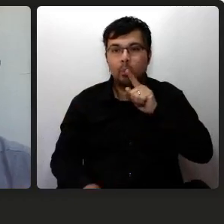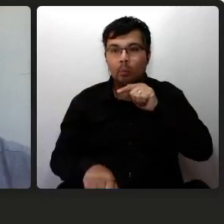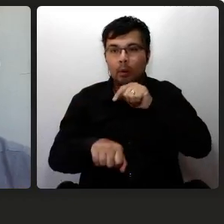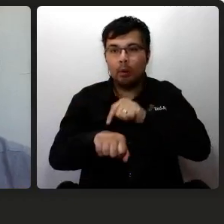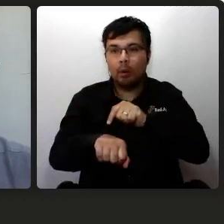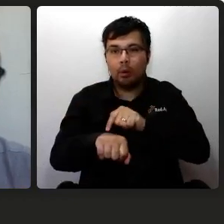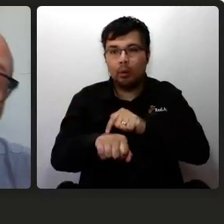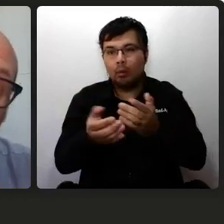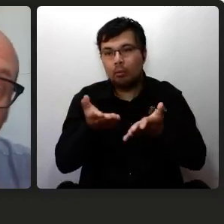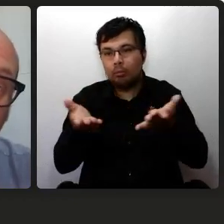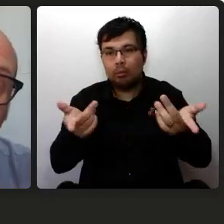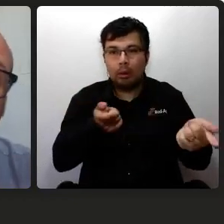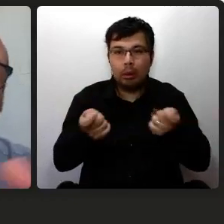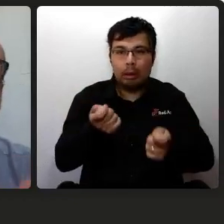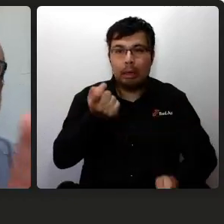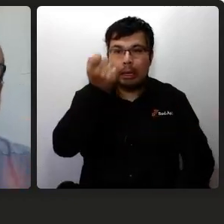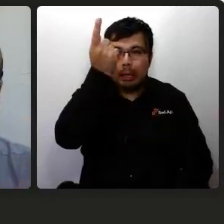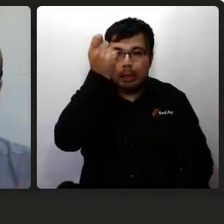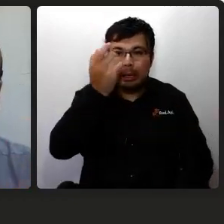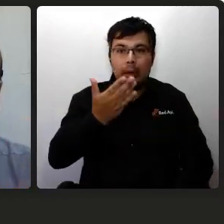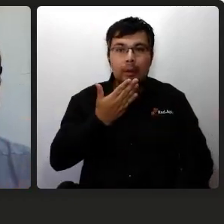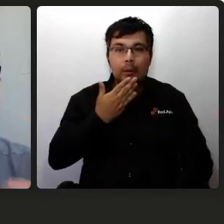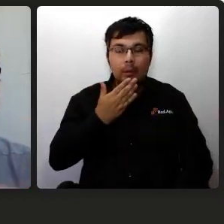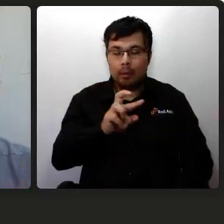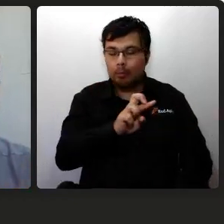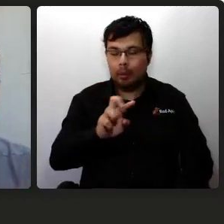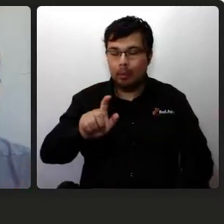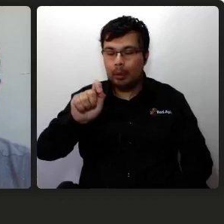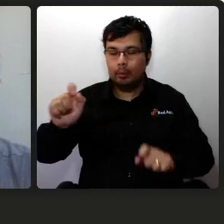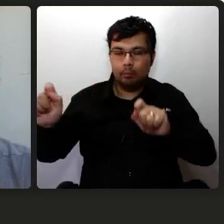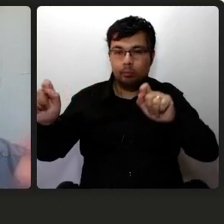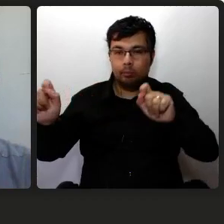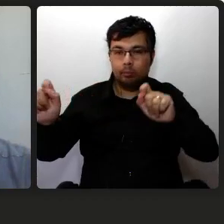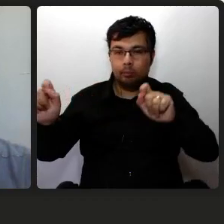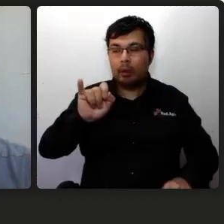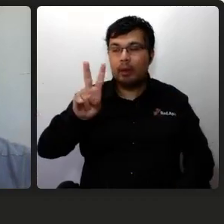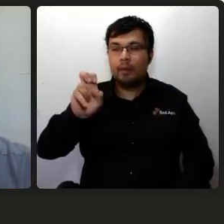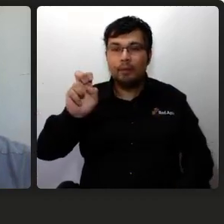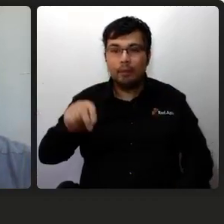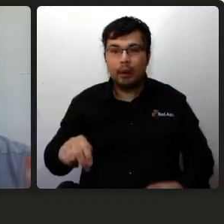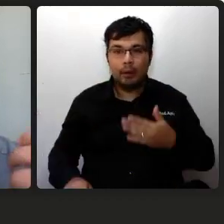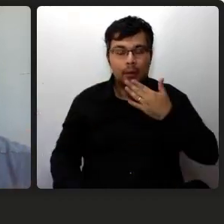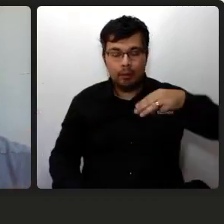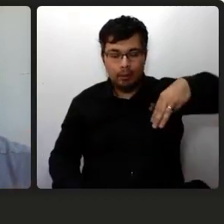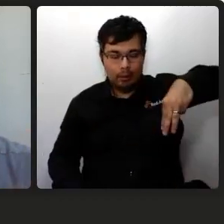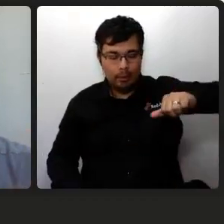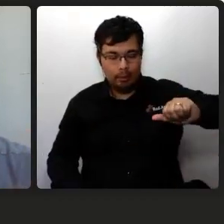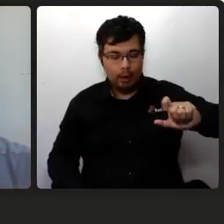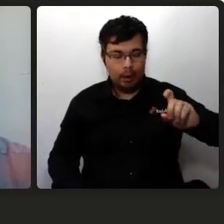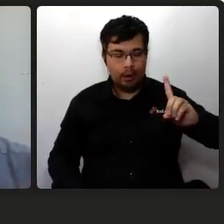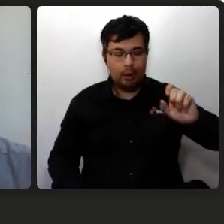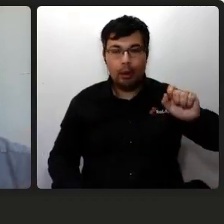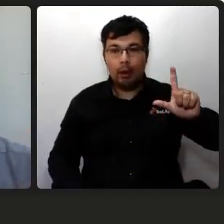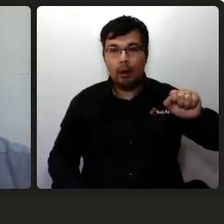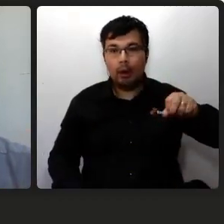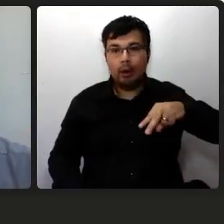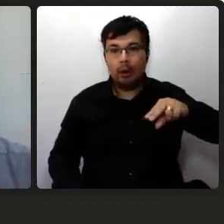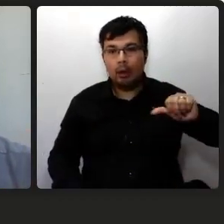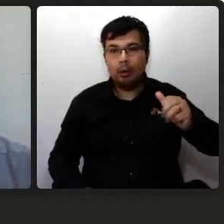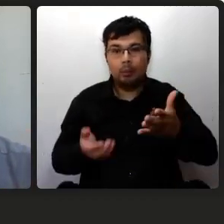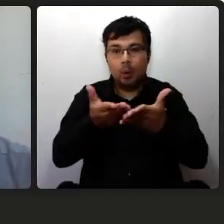negocios. Y también las presentaciones de Iván, de Magdalena, en formato PDF, para que lo puedan descargar en sus equipos, ver